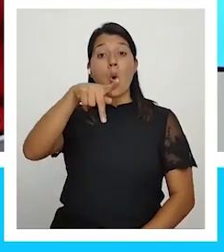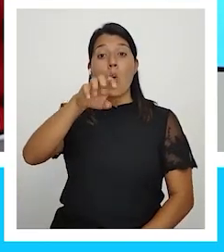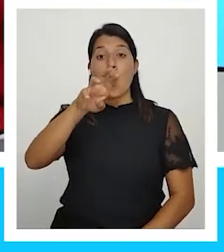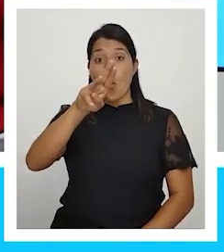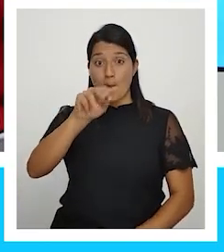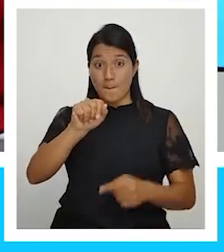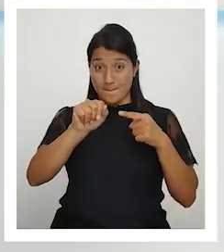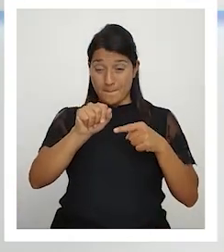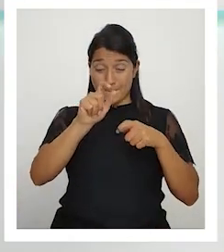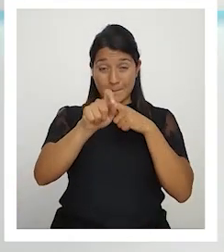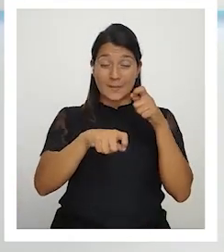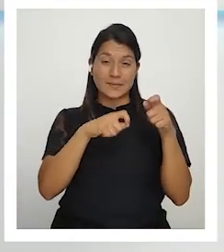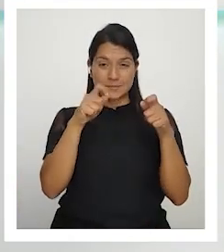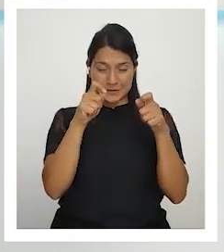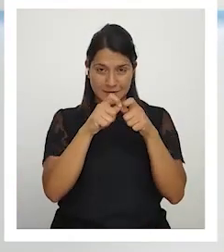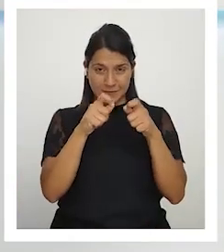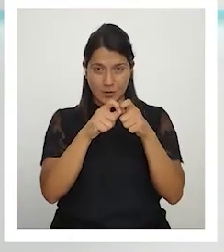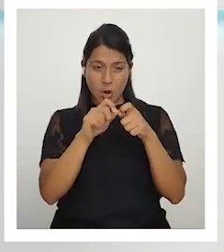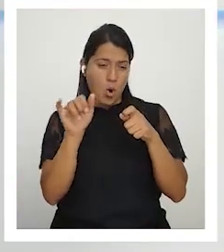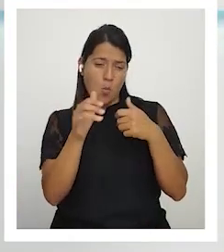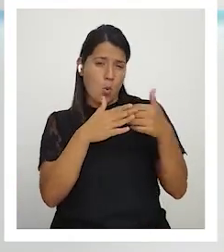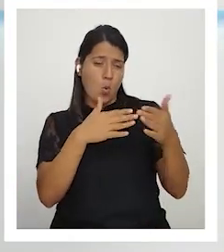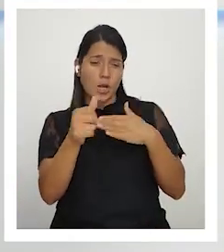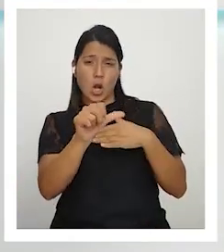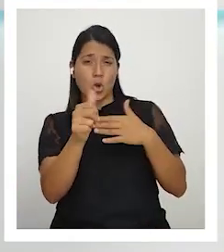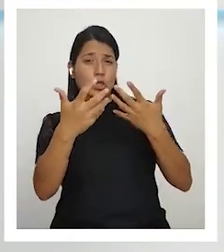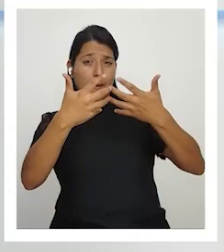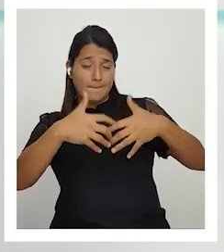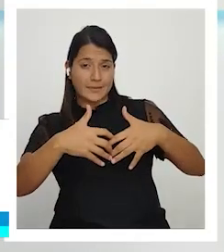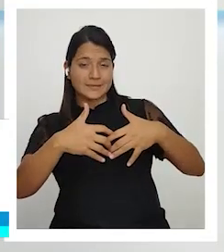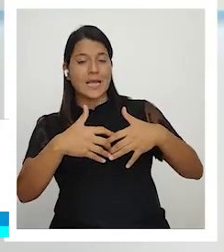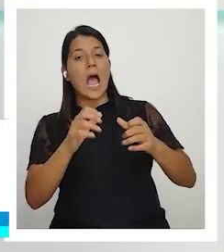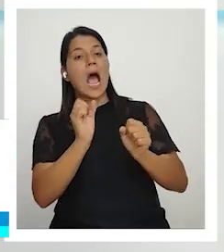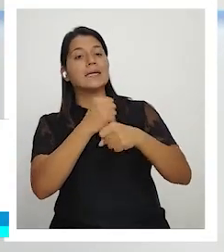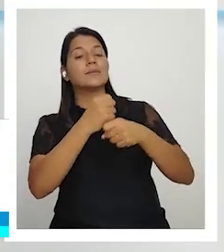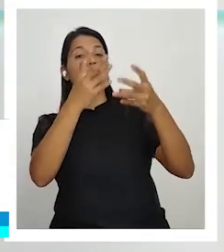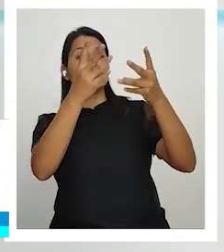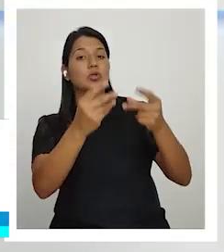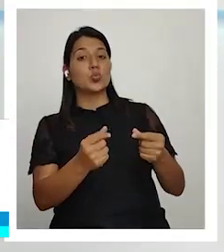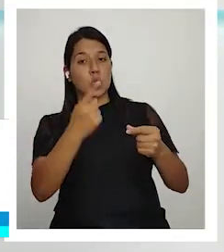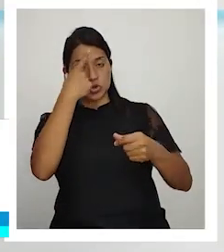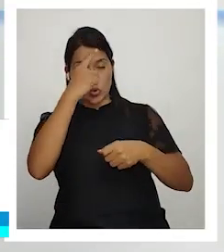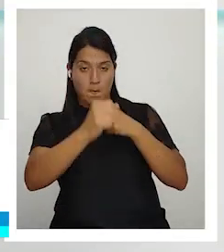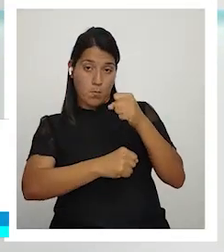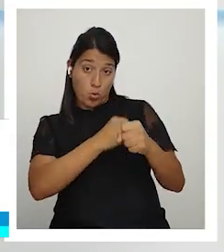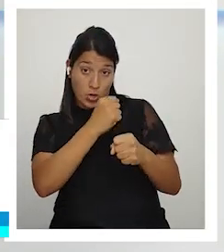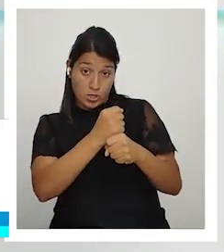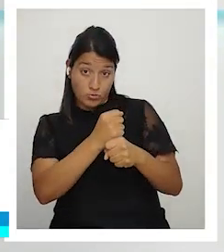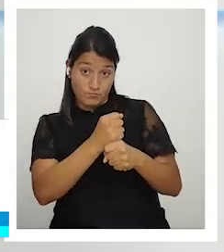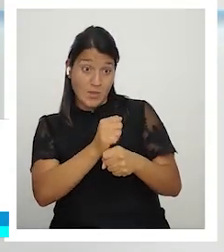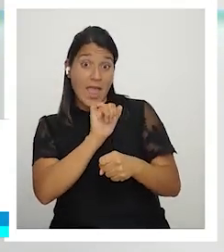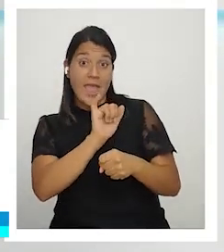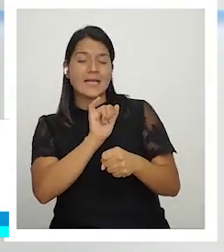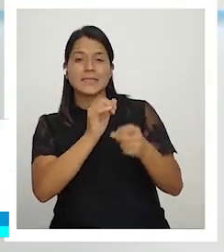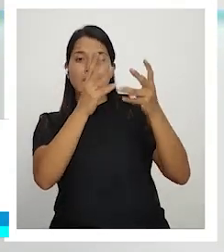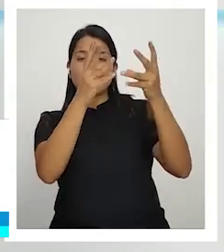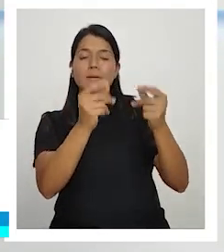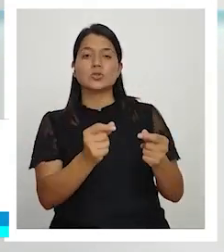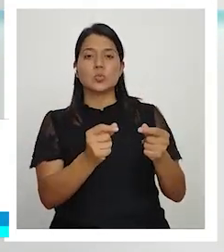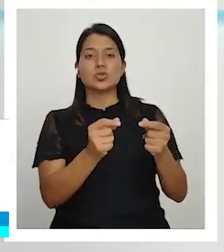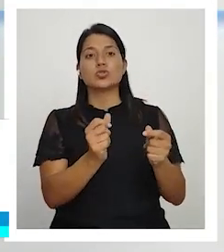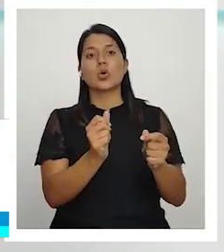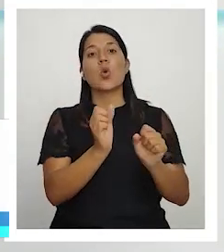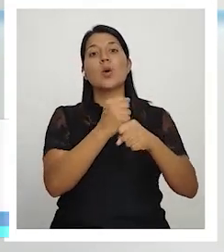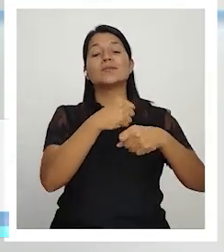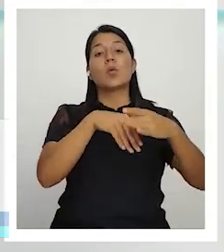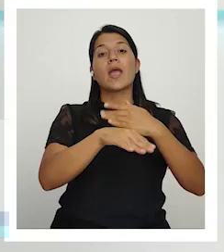específicamente, como cualquier otra empresa, elaboramos un presupuesto anual, ¿verdad? Ese presupuesto pues se hace en enero,